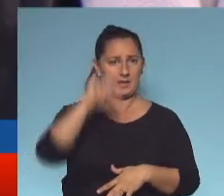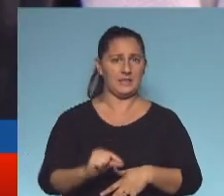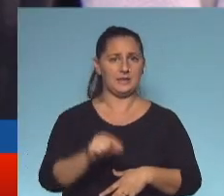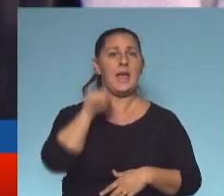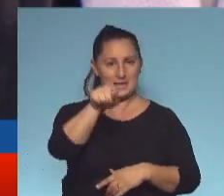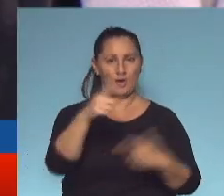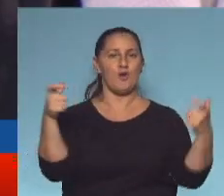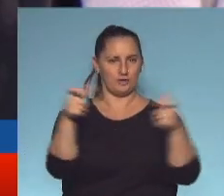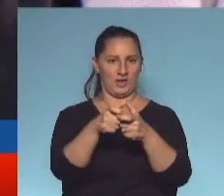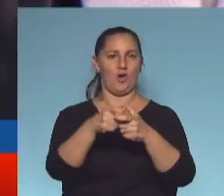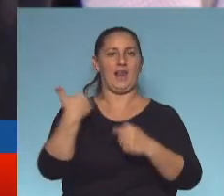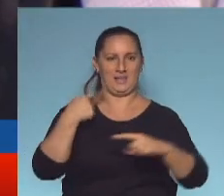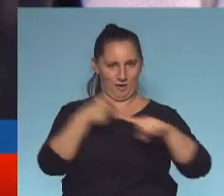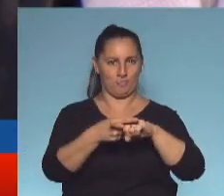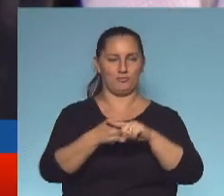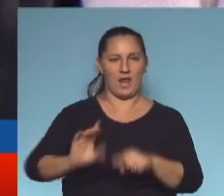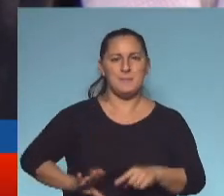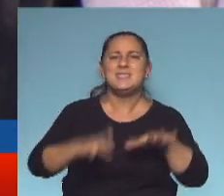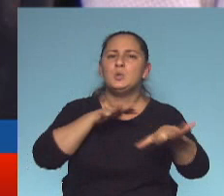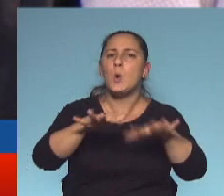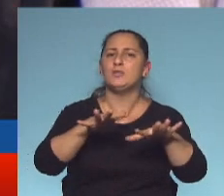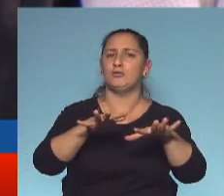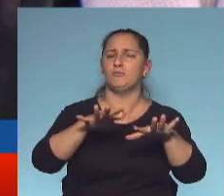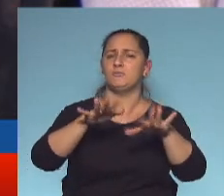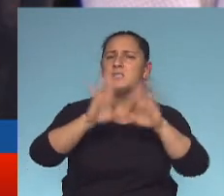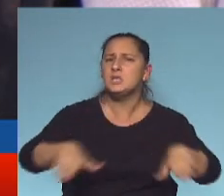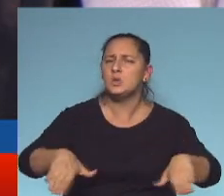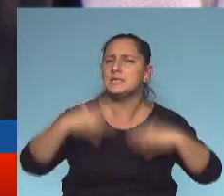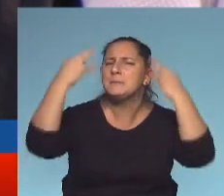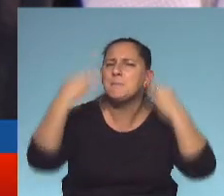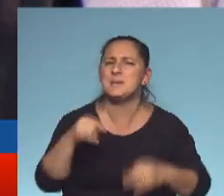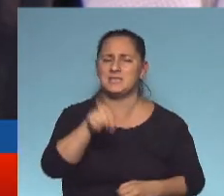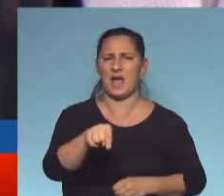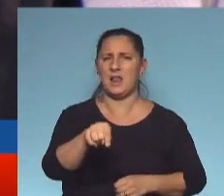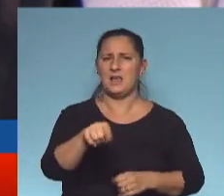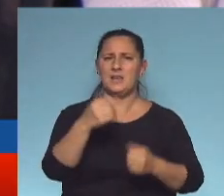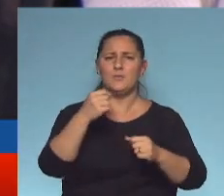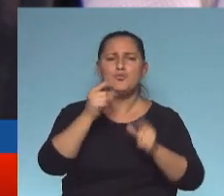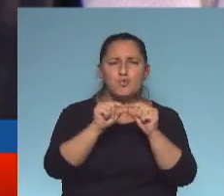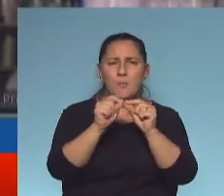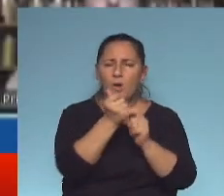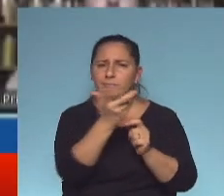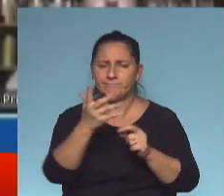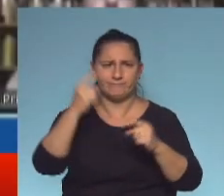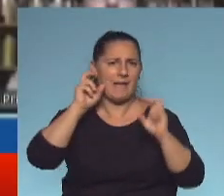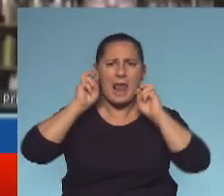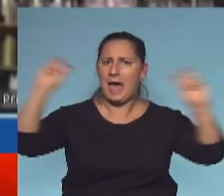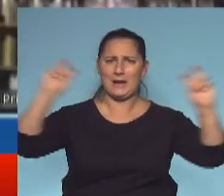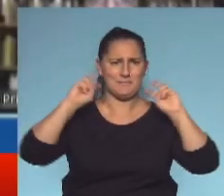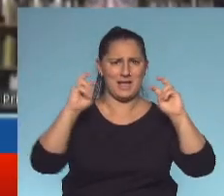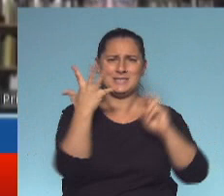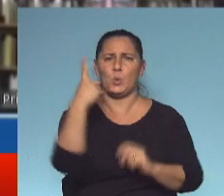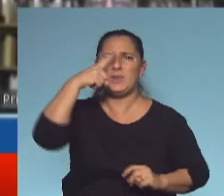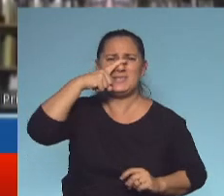Consejo Argentina contra el Hambre, la situación de los niños en particular, con el dato más alarmante que tenemos en el país, 57%